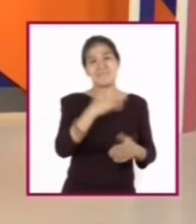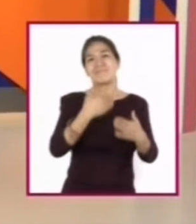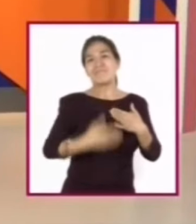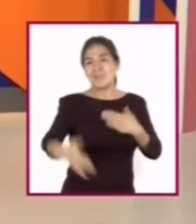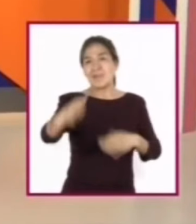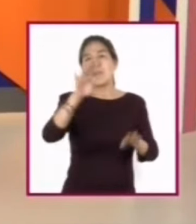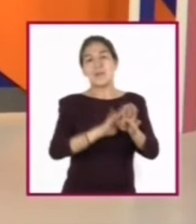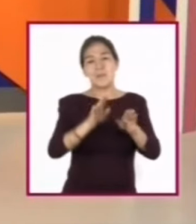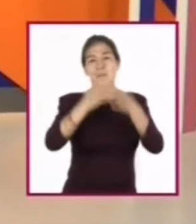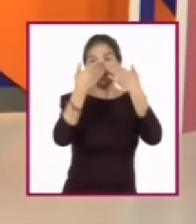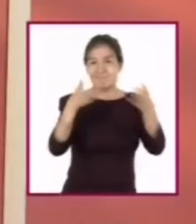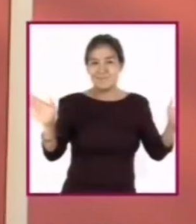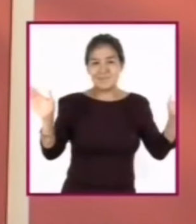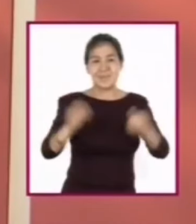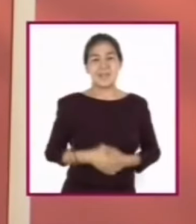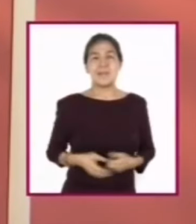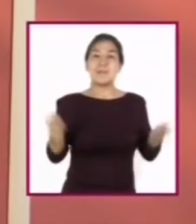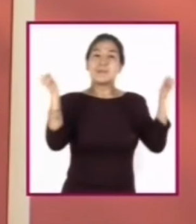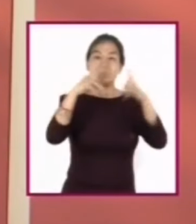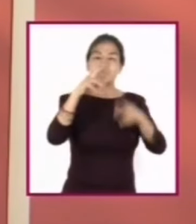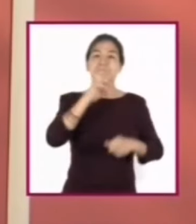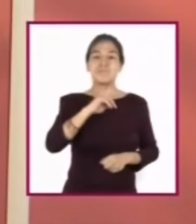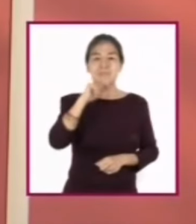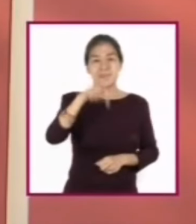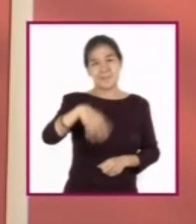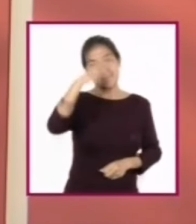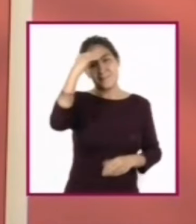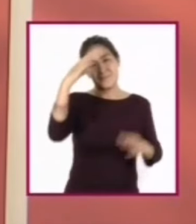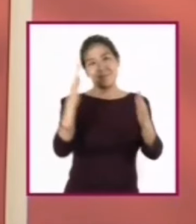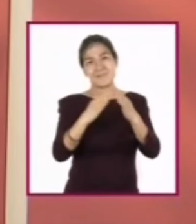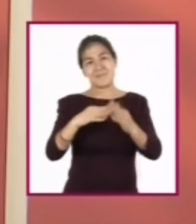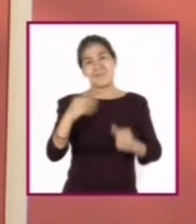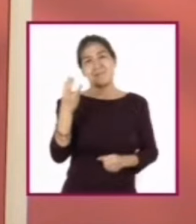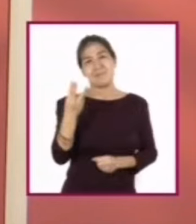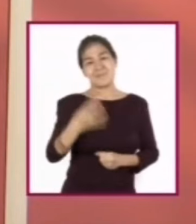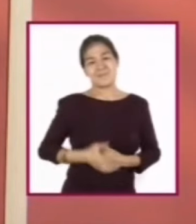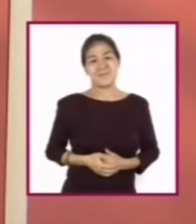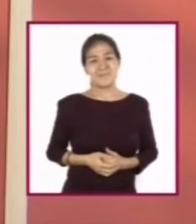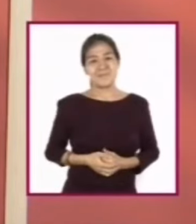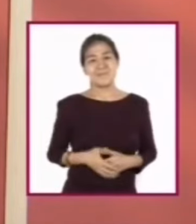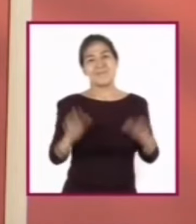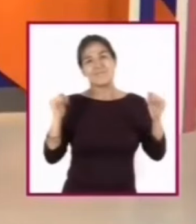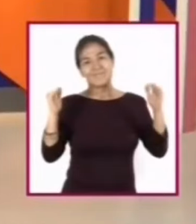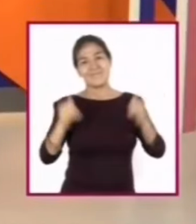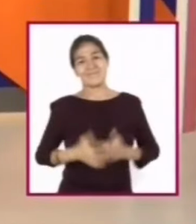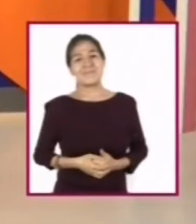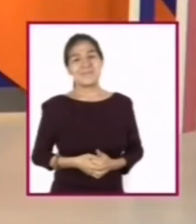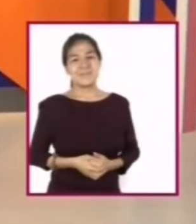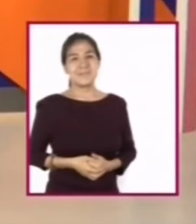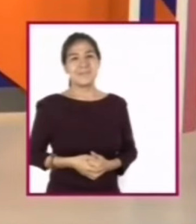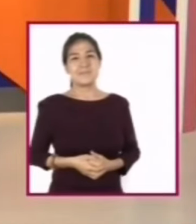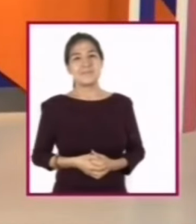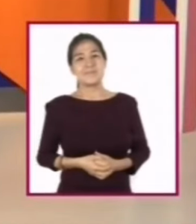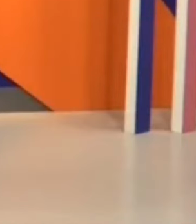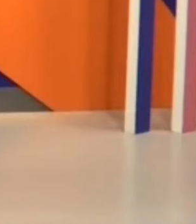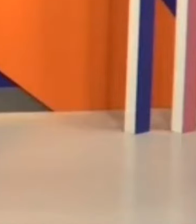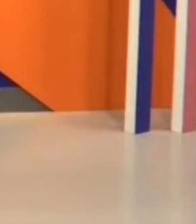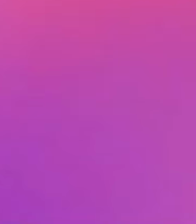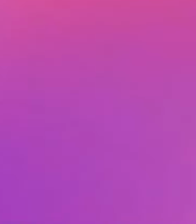mucho por explorar y descubrir. Así que nos vemos pronto aquí en Aprende en Casa 3. Hasta la próxima.